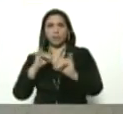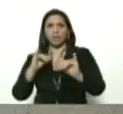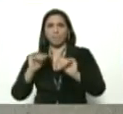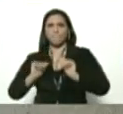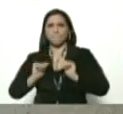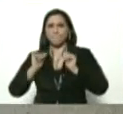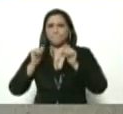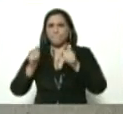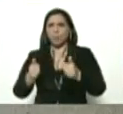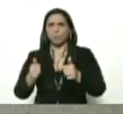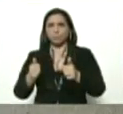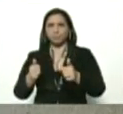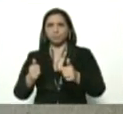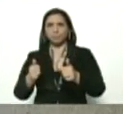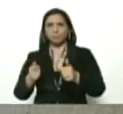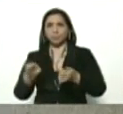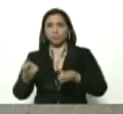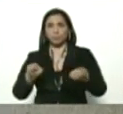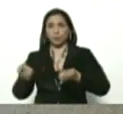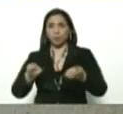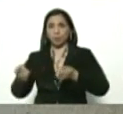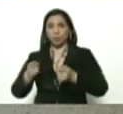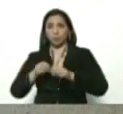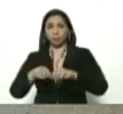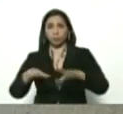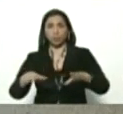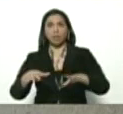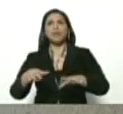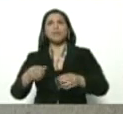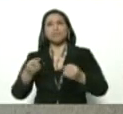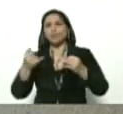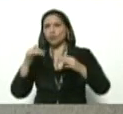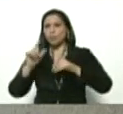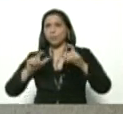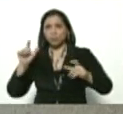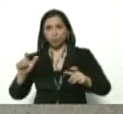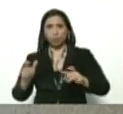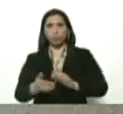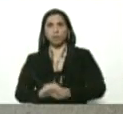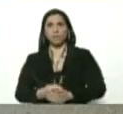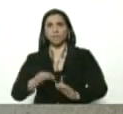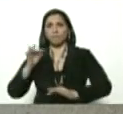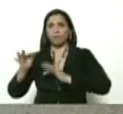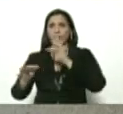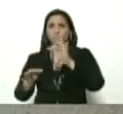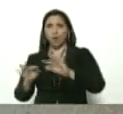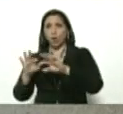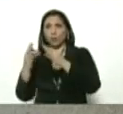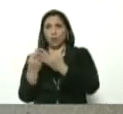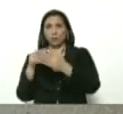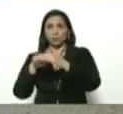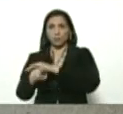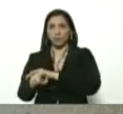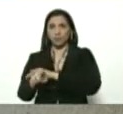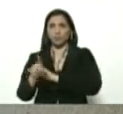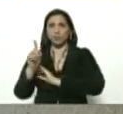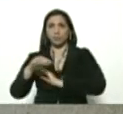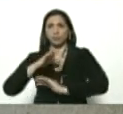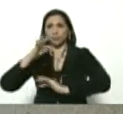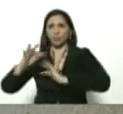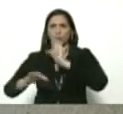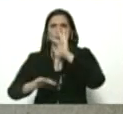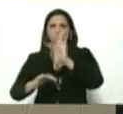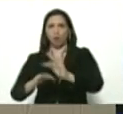comienzo del control de la pandemia se dieron muchos casos de infección intrafamiliar y de transmisión